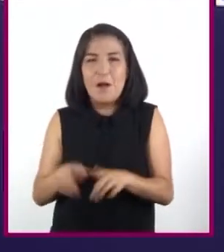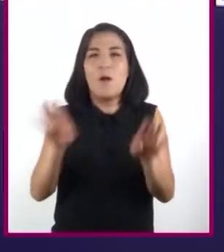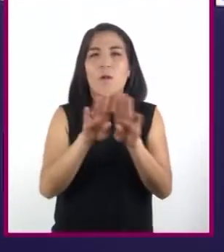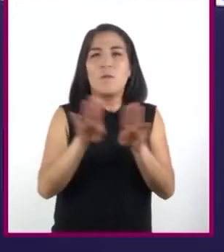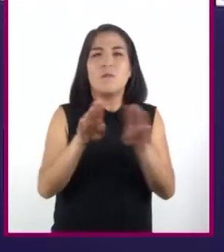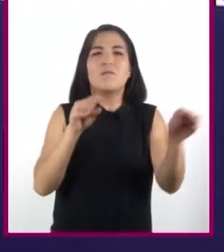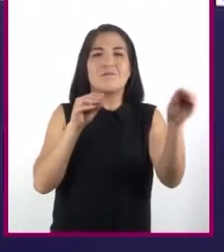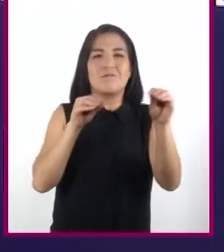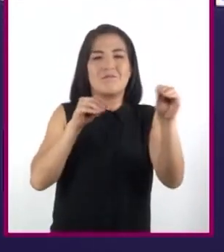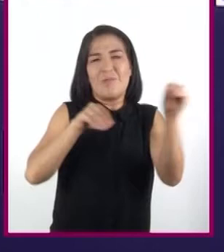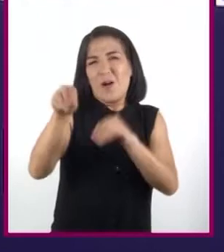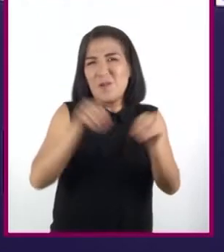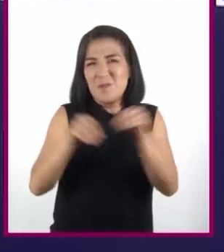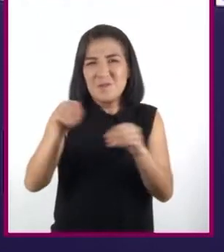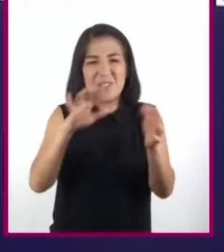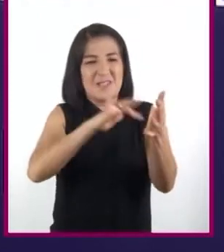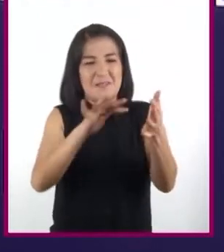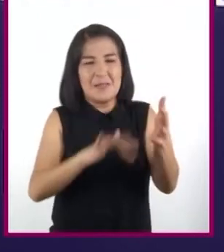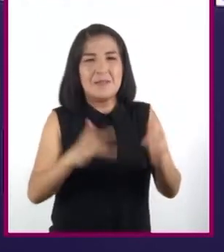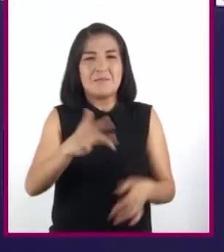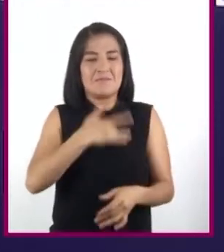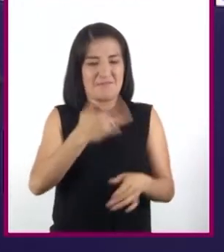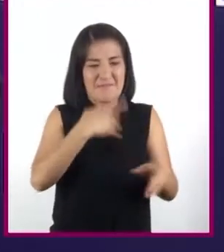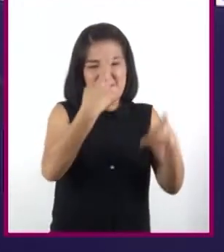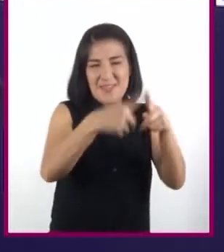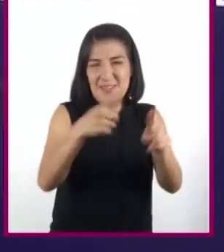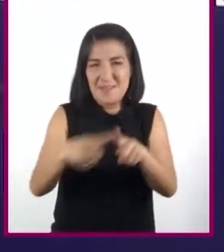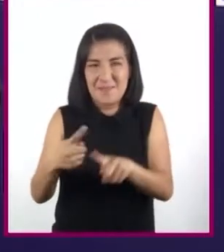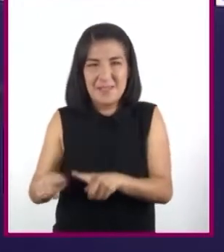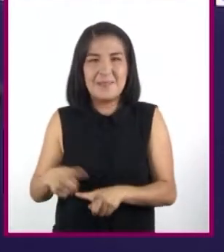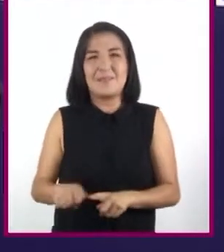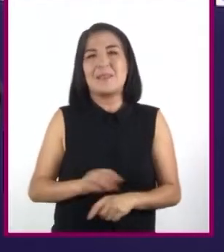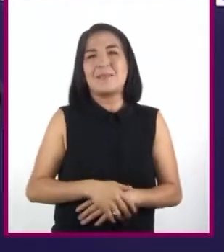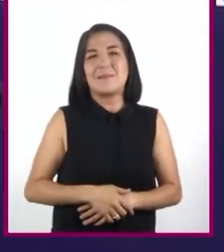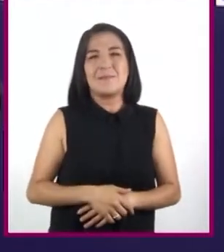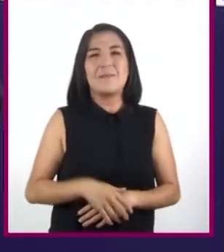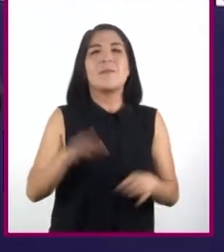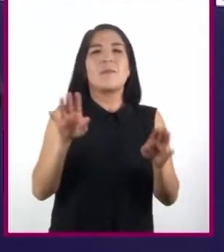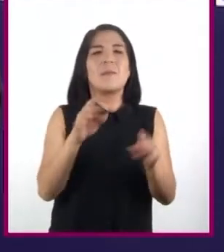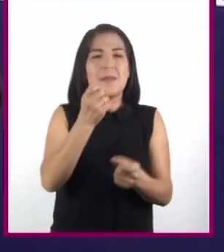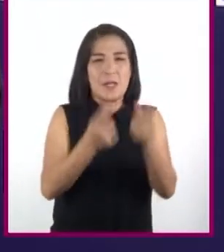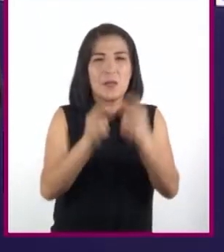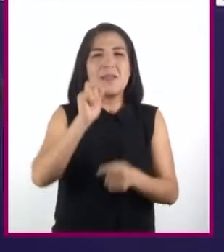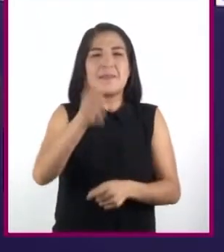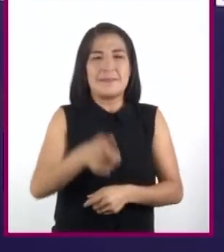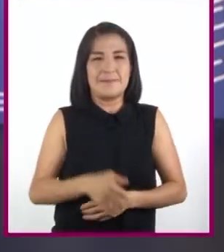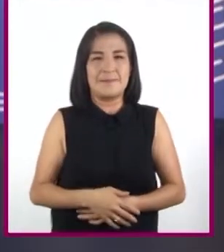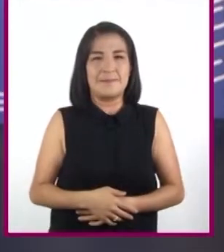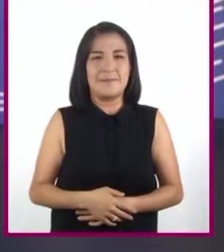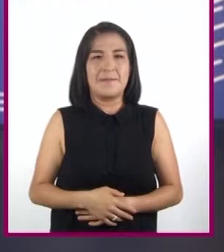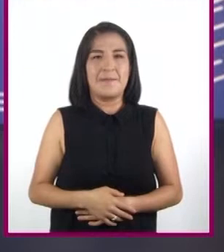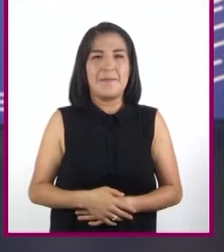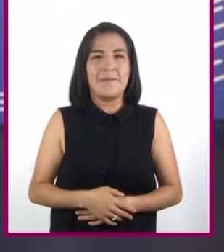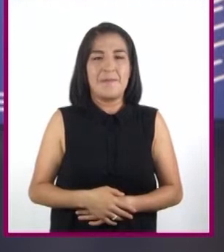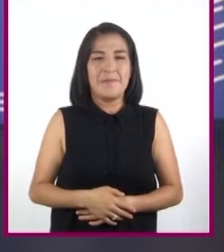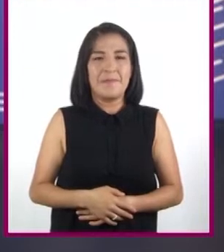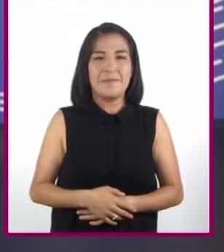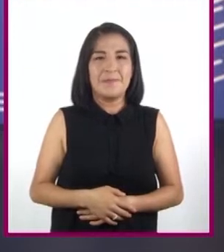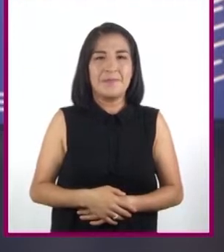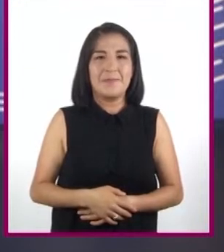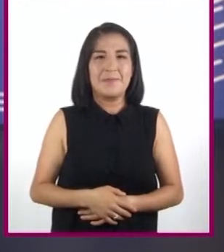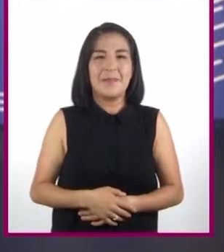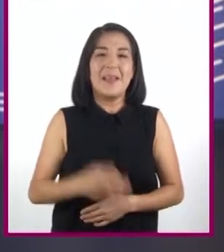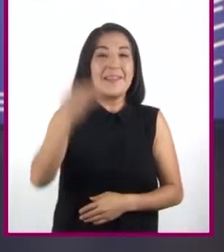literarios tienen algunos rasgos en común. Algunos de ellos son la época en que